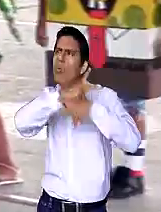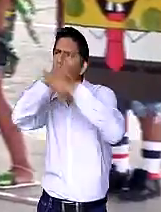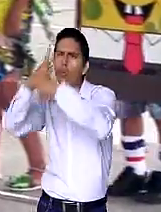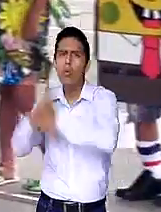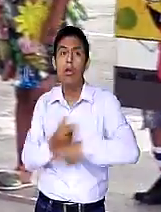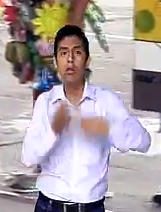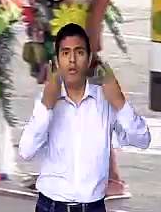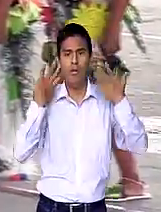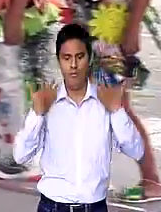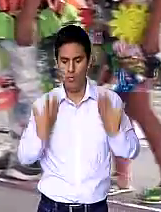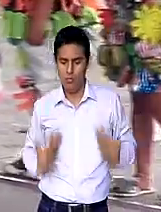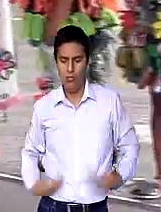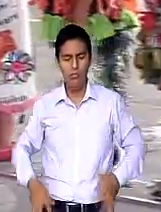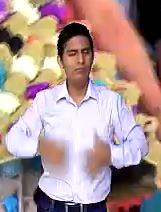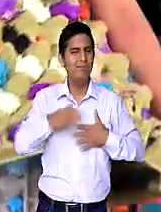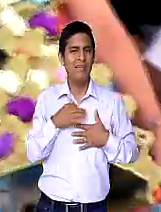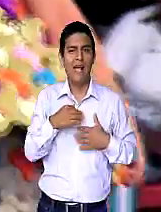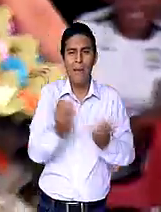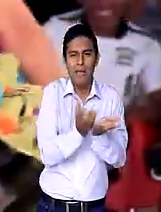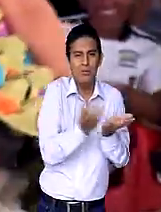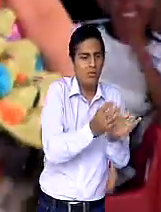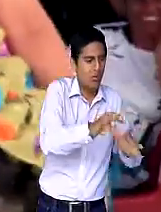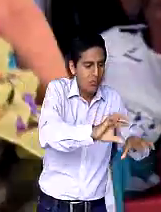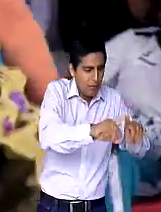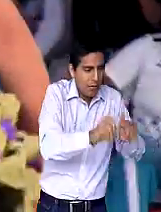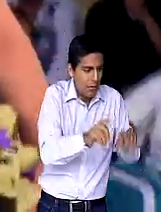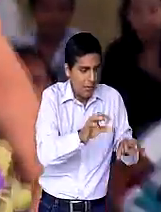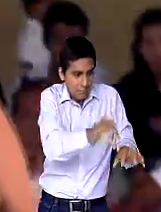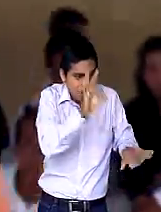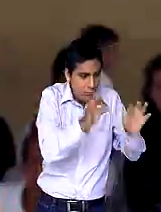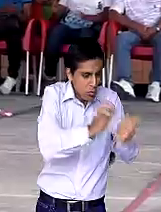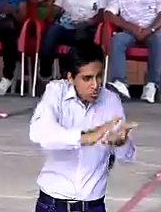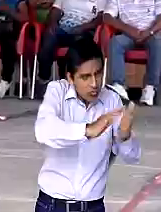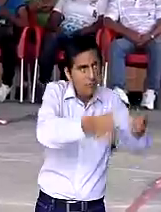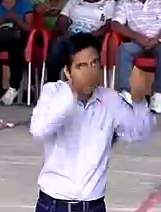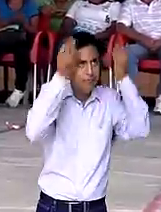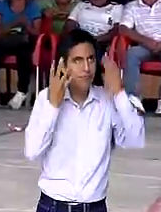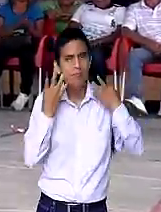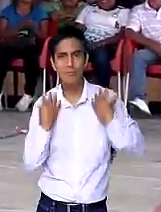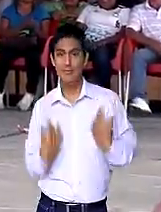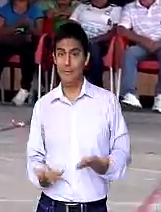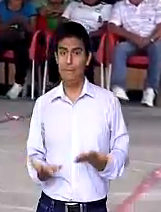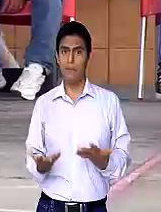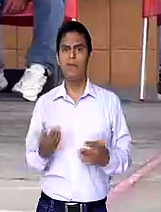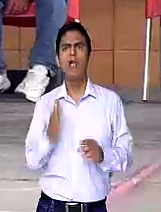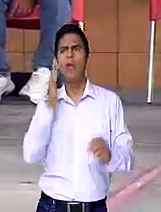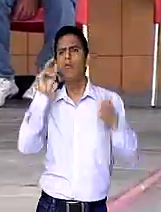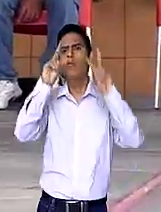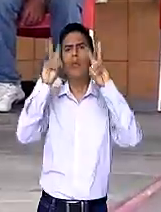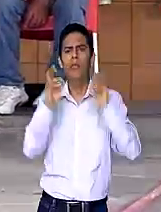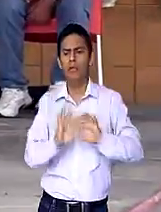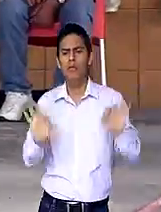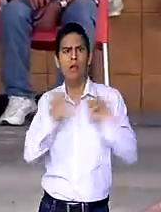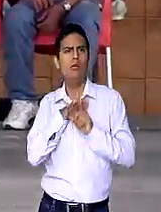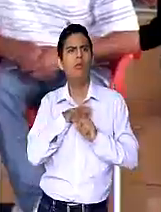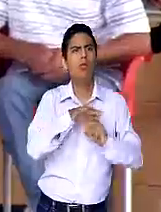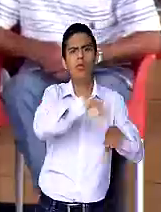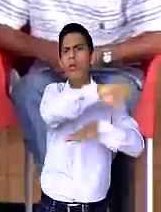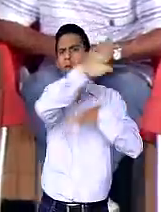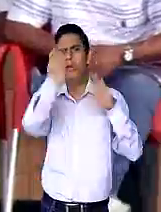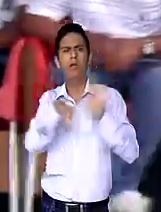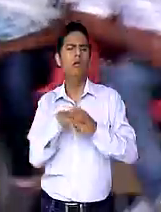de vestimenta con materiales reciclados que lo presentaron los estudiantes. Es un tema que nos involucra y a la vez beneficia a